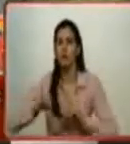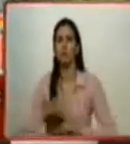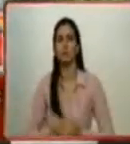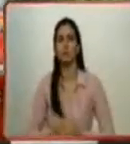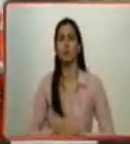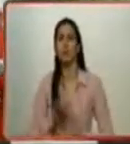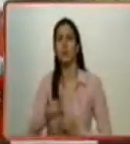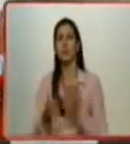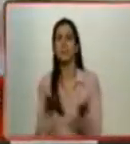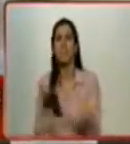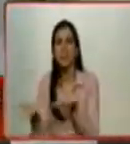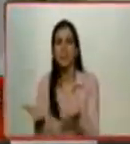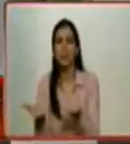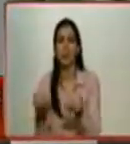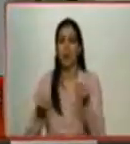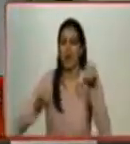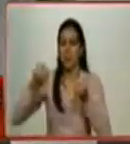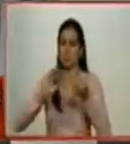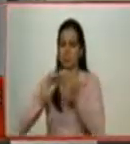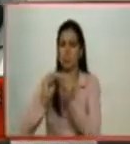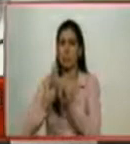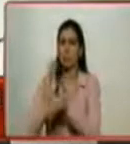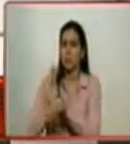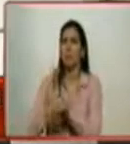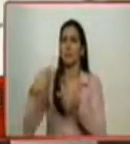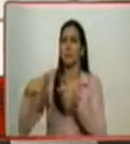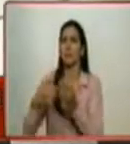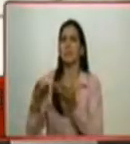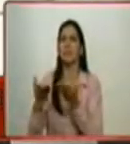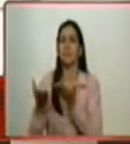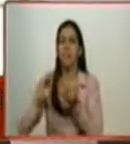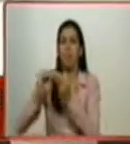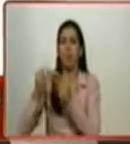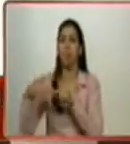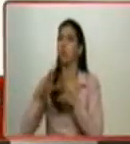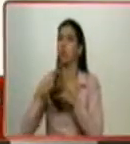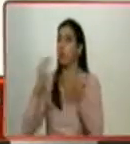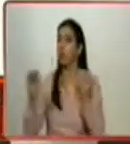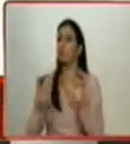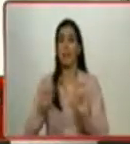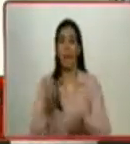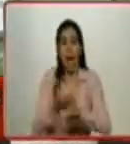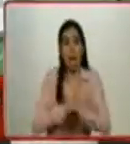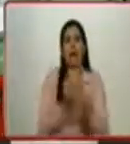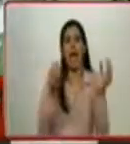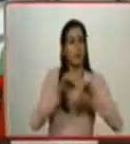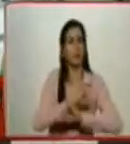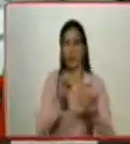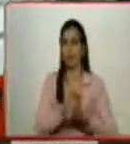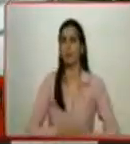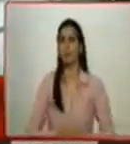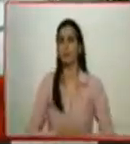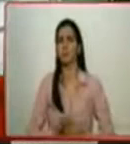supuesto los servicios para estos camiones, los repuestos, el servicio, todo eso fue absolutamente negociado para garantizarlo. En